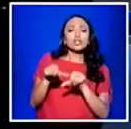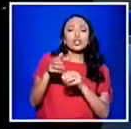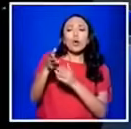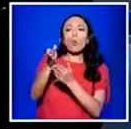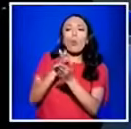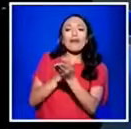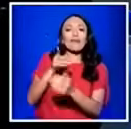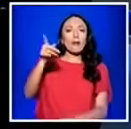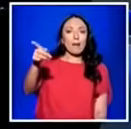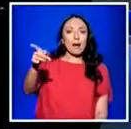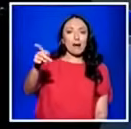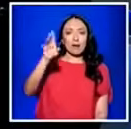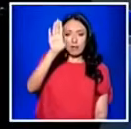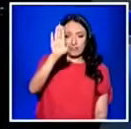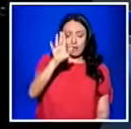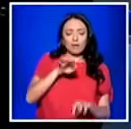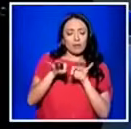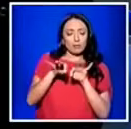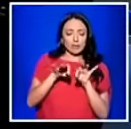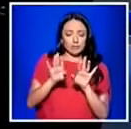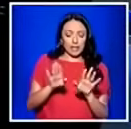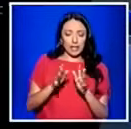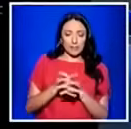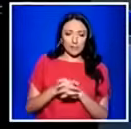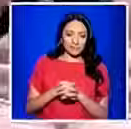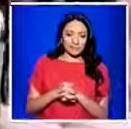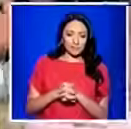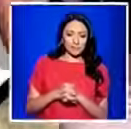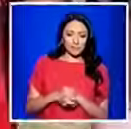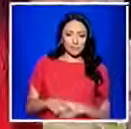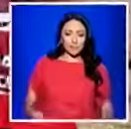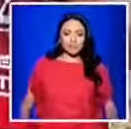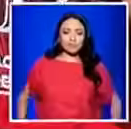Guayabamba. Les contamos los detalles en la siguiente nota.